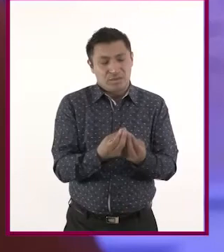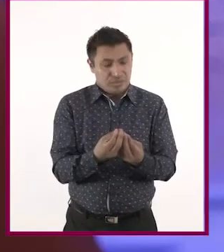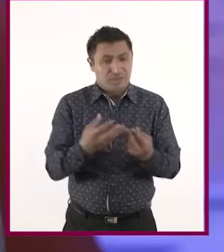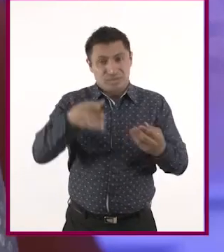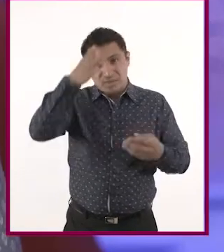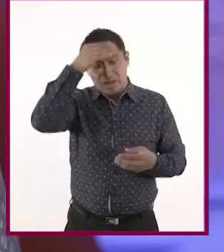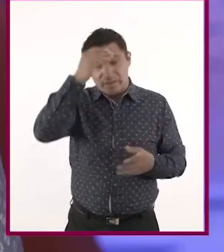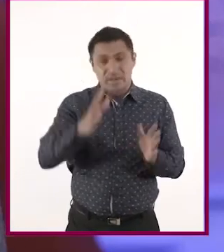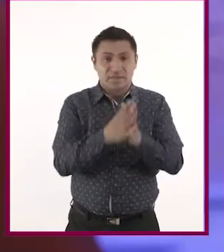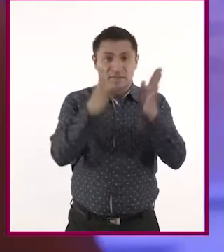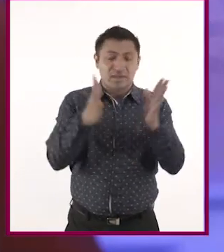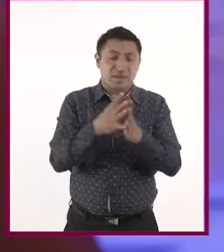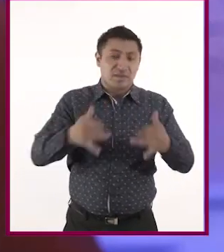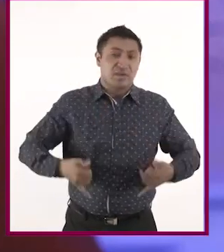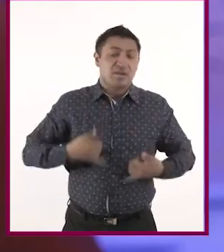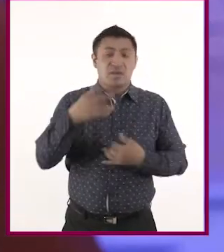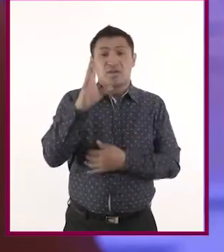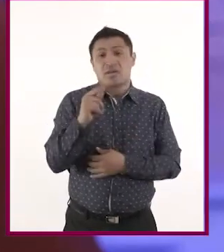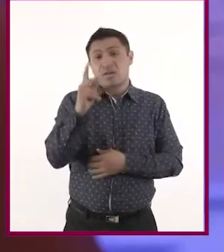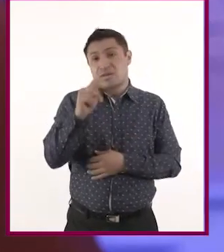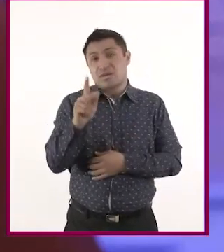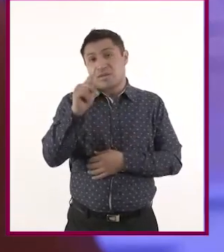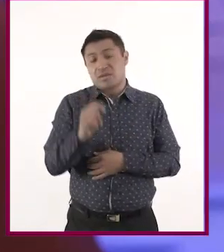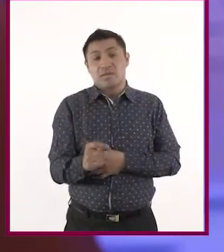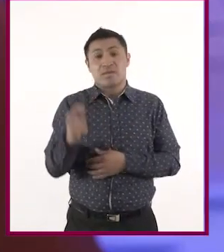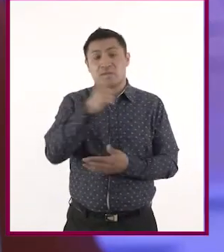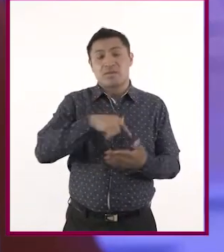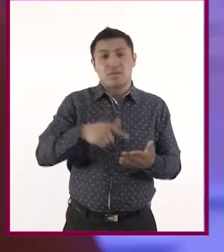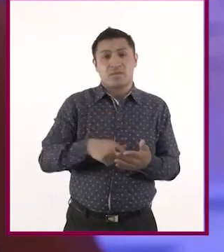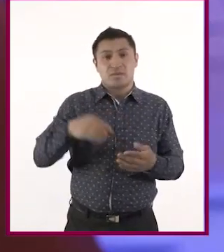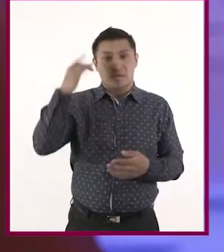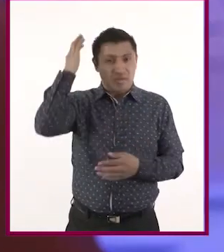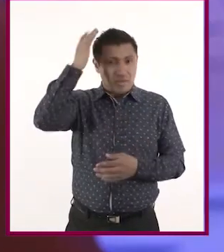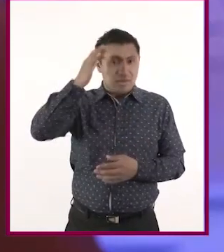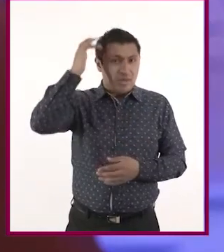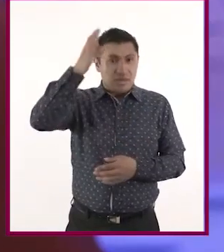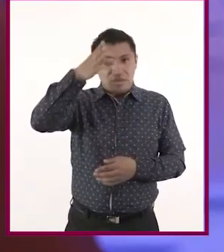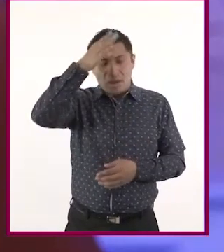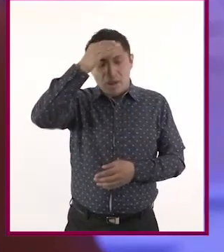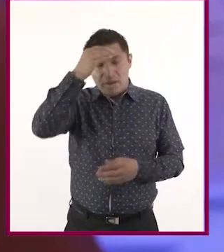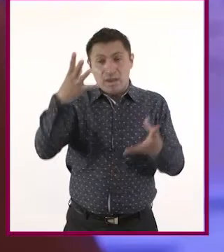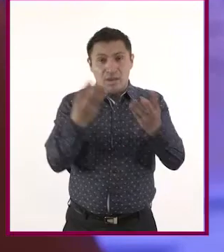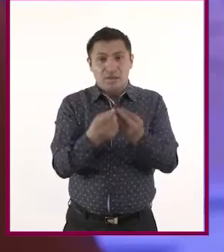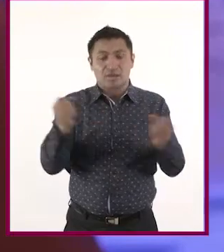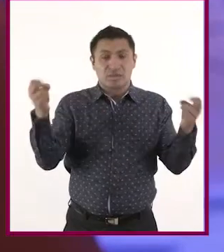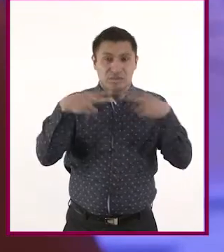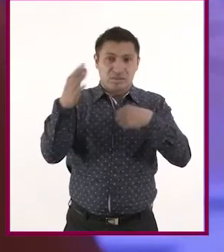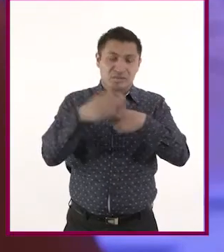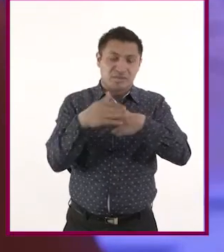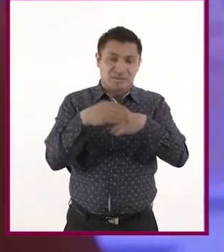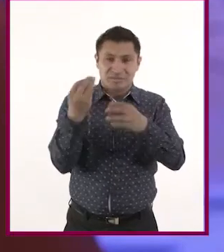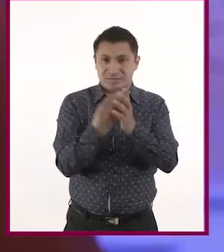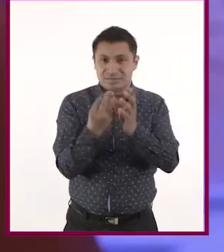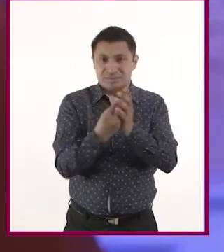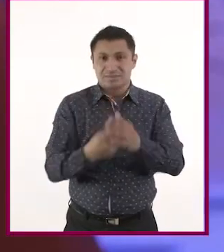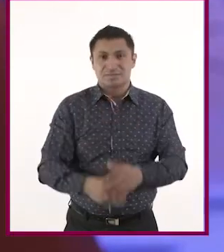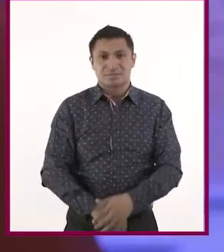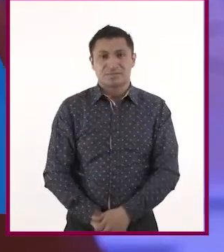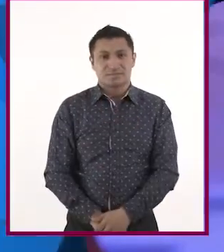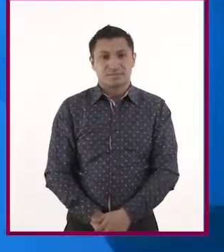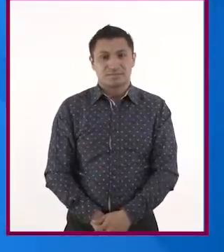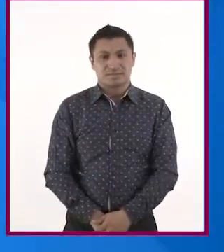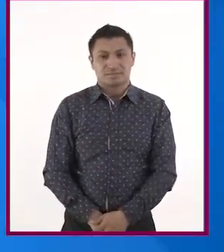nosotros. Participa con Jóvenes en TV, un espacio de reflexión y construcción de conocimiento. Aquí los esperamos en nuestro siguiente programa.